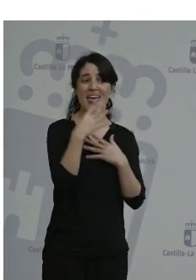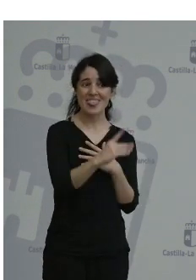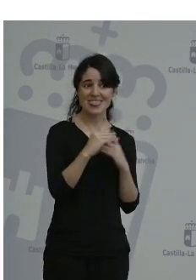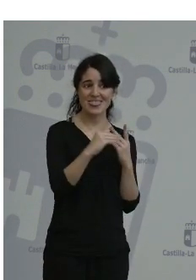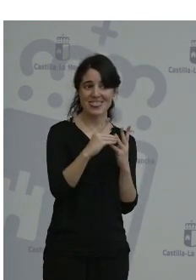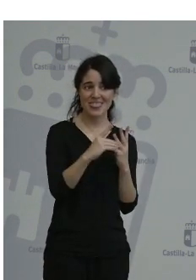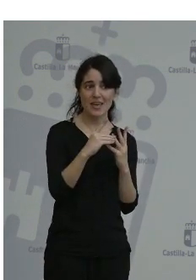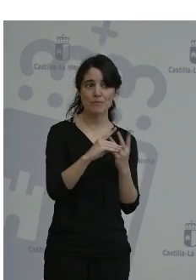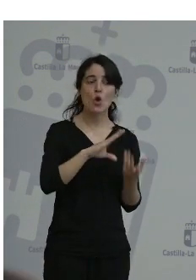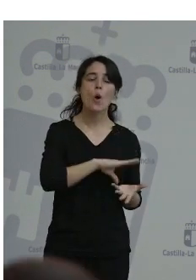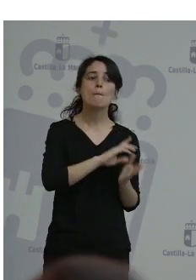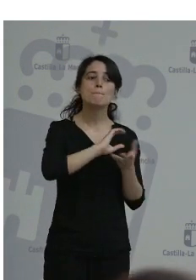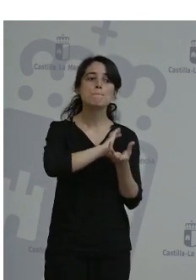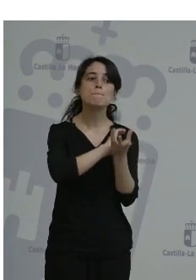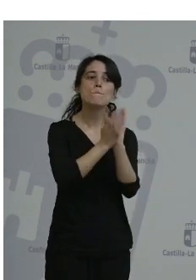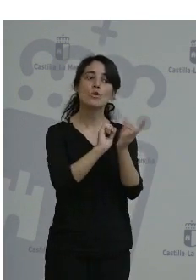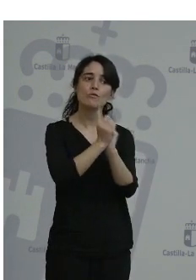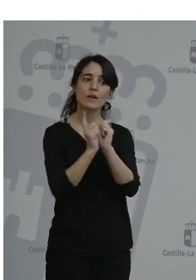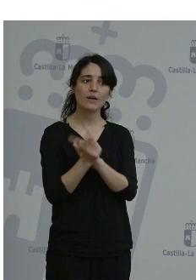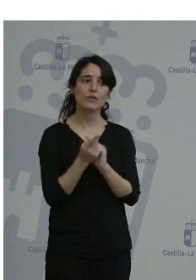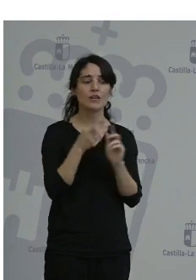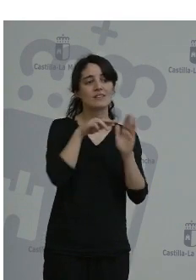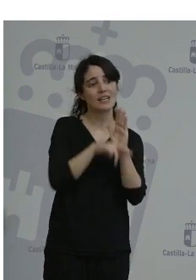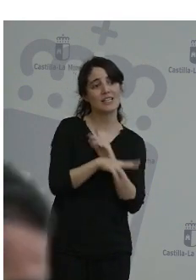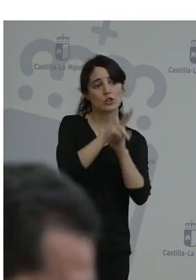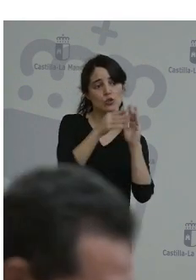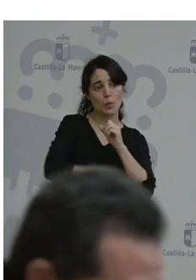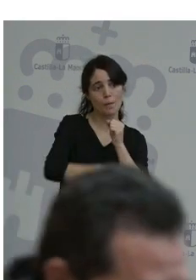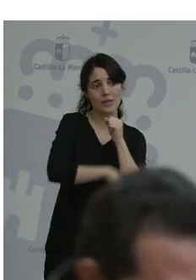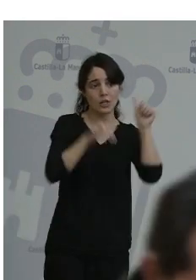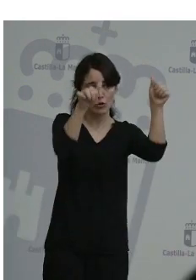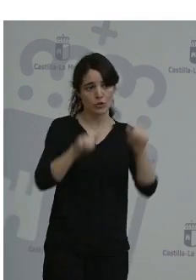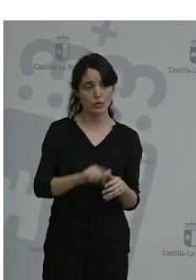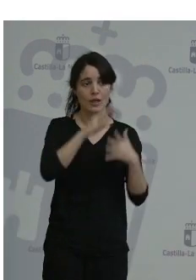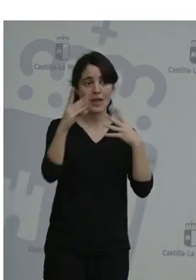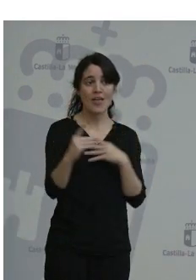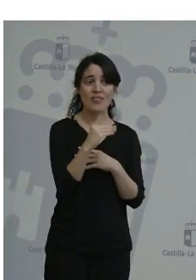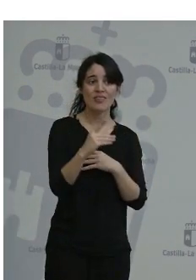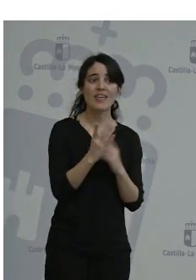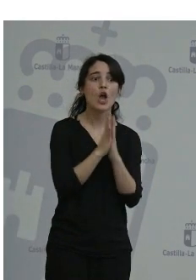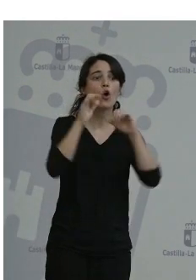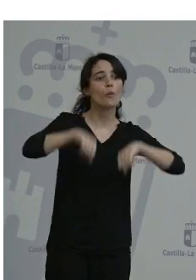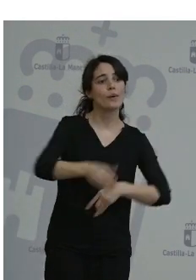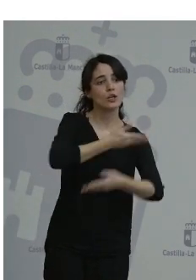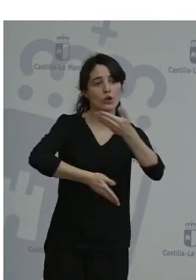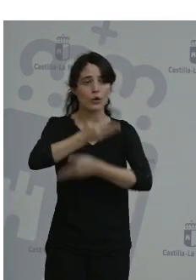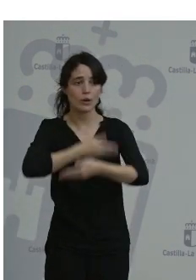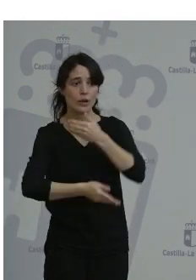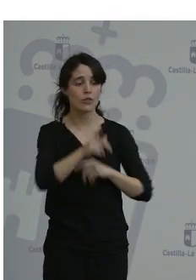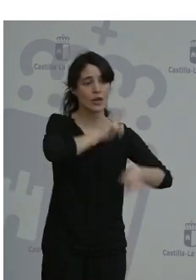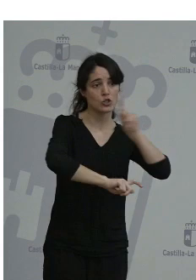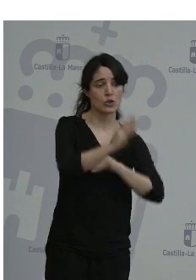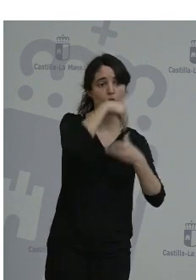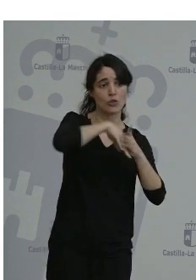los requisitos mínimos de titulación. E. Convenios de colaboración entre la Administración y el movimiento asociativo de la